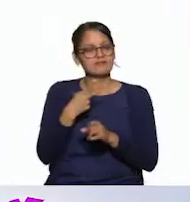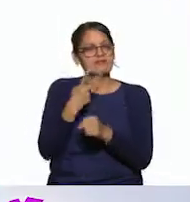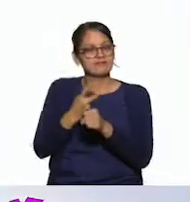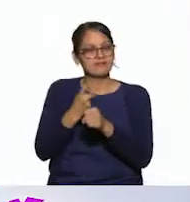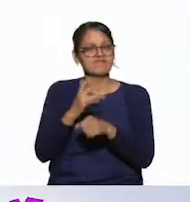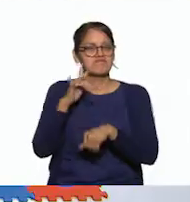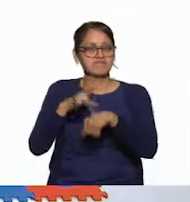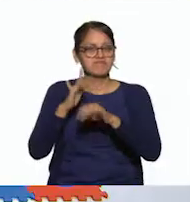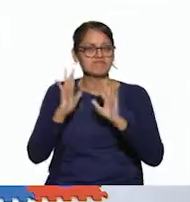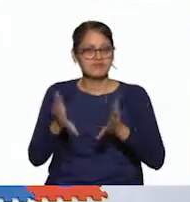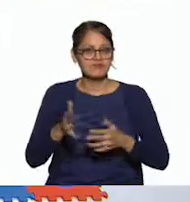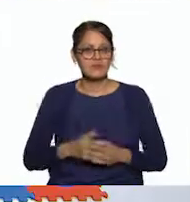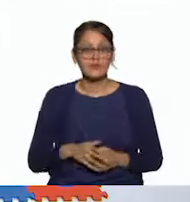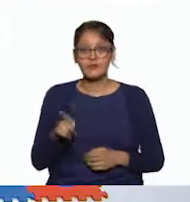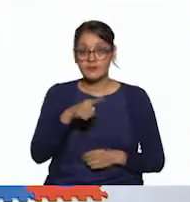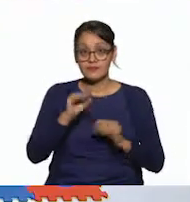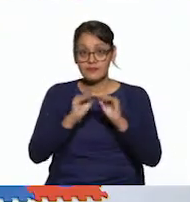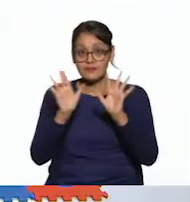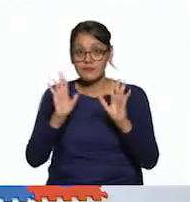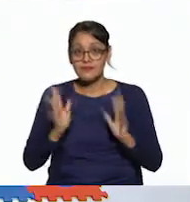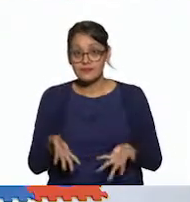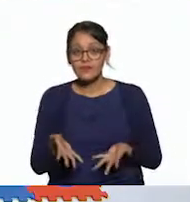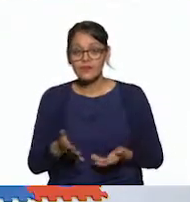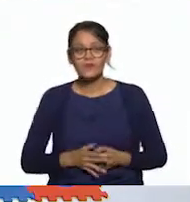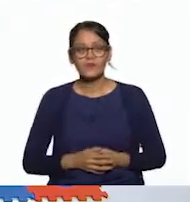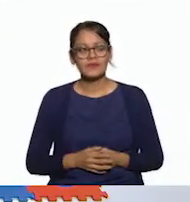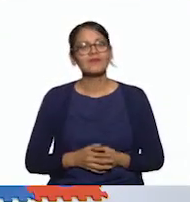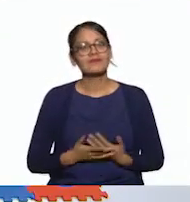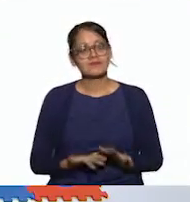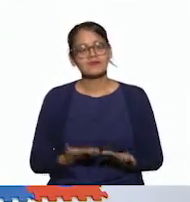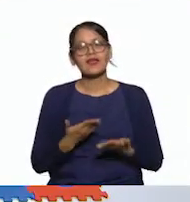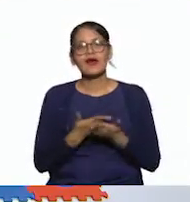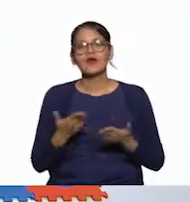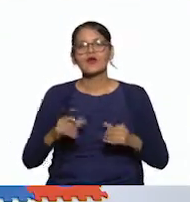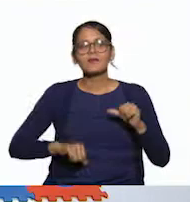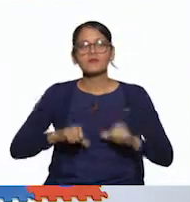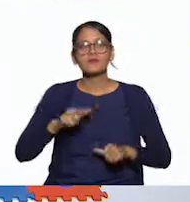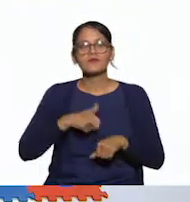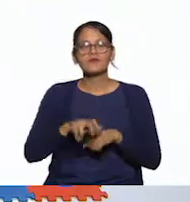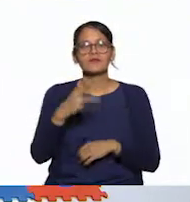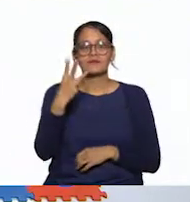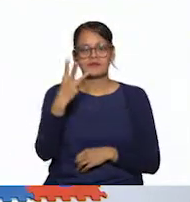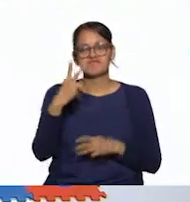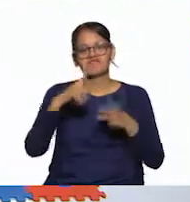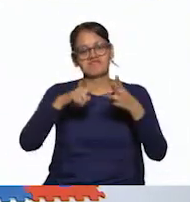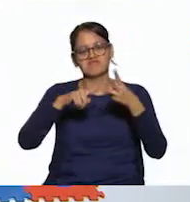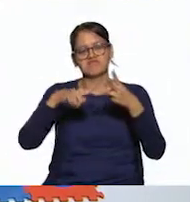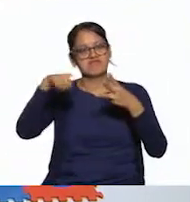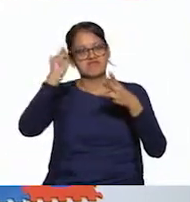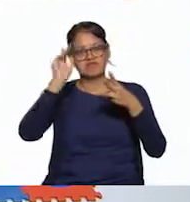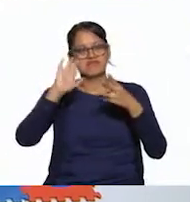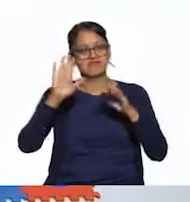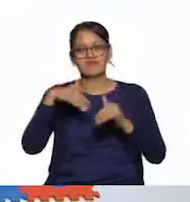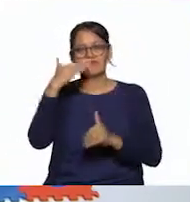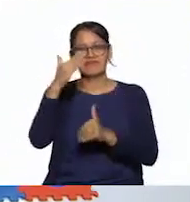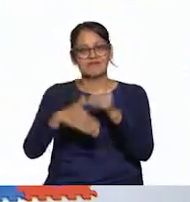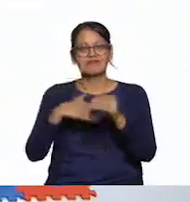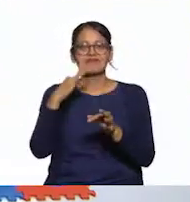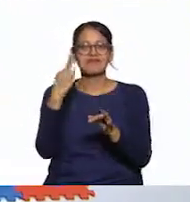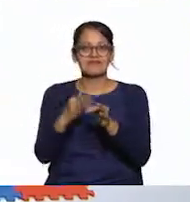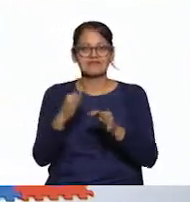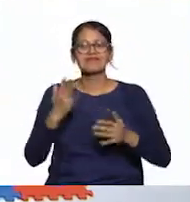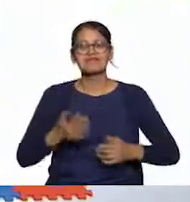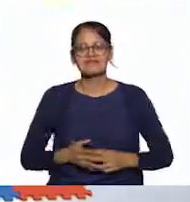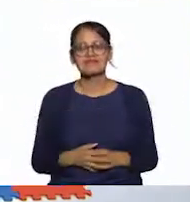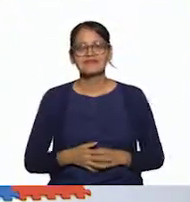Así es, quedó clarísimo que y la danza... Y bueno, nuestra actividad número 3 Se ha palomeada también. Completado,